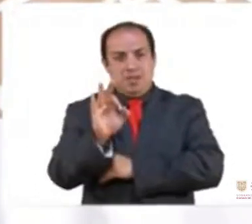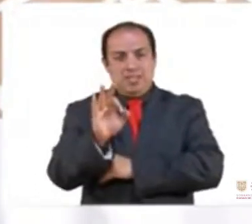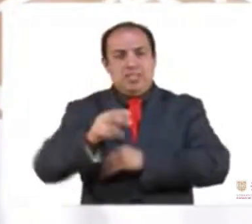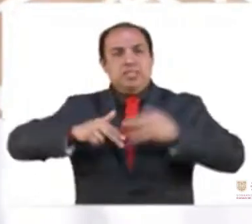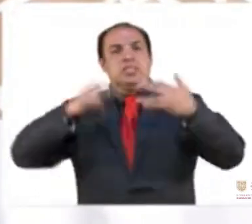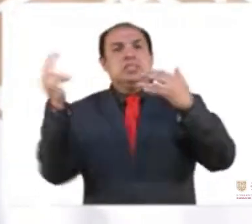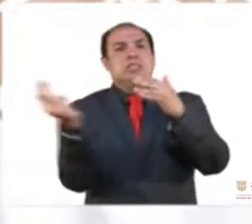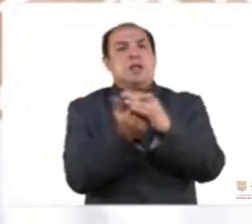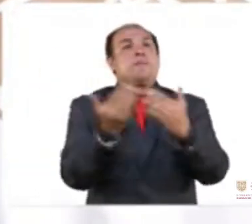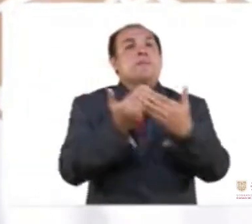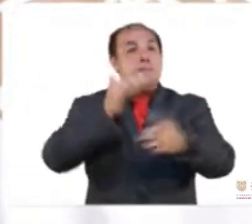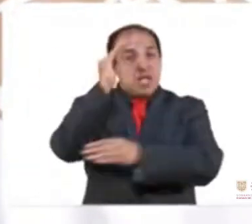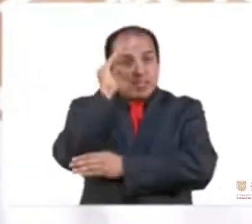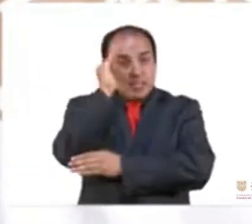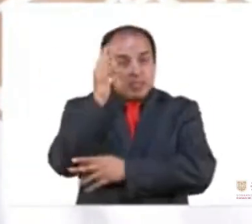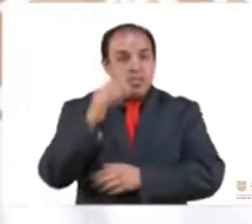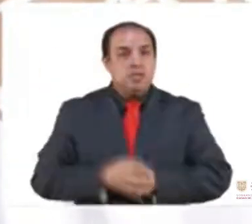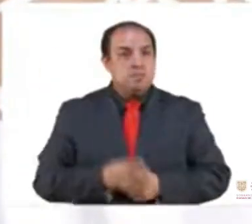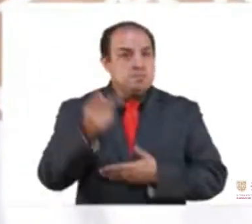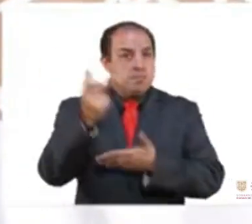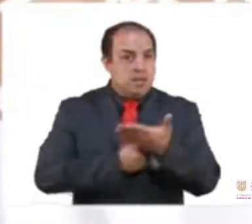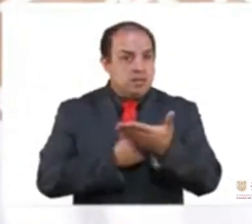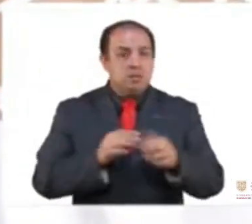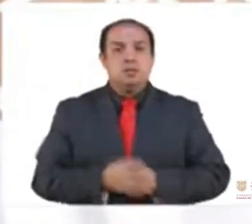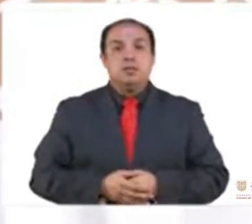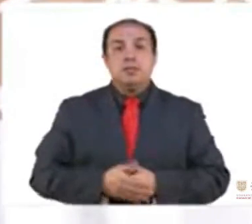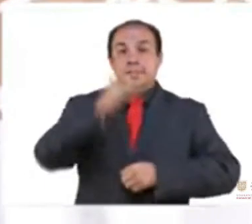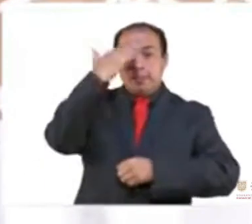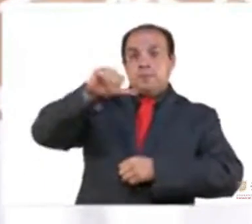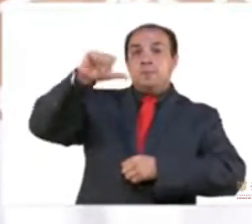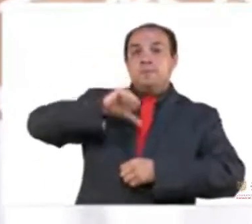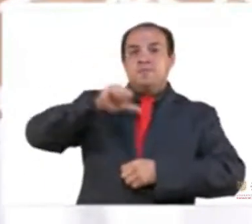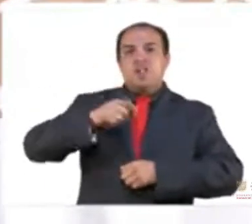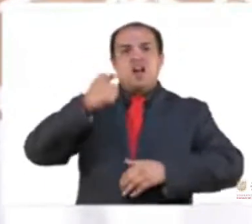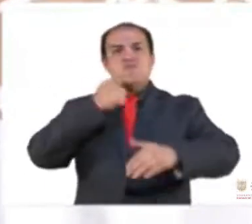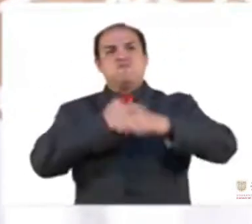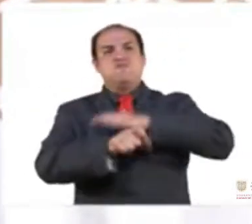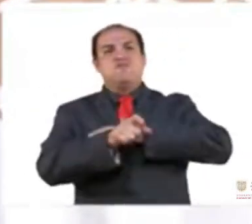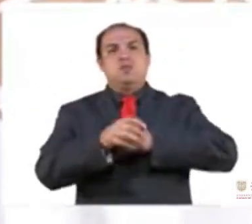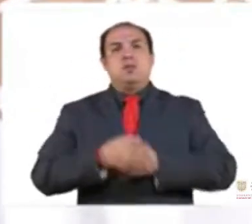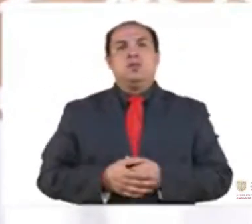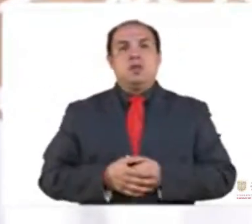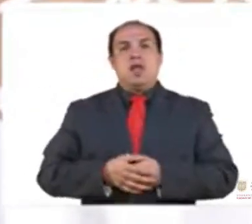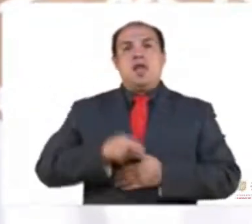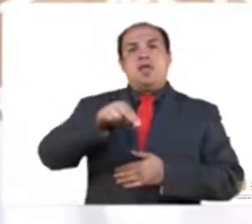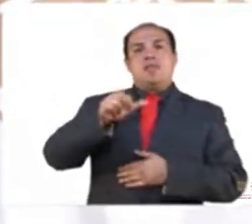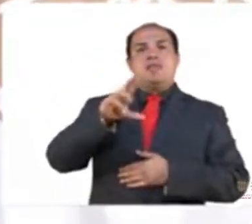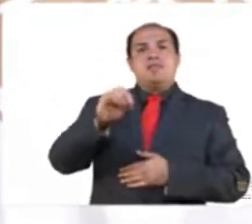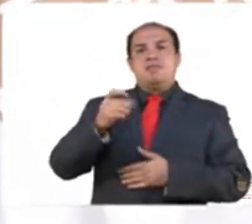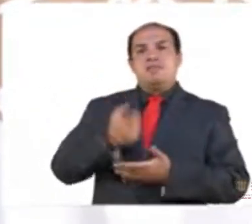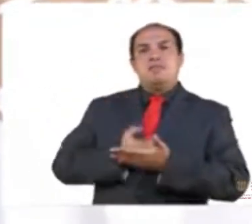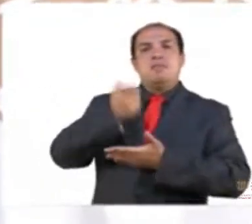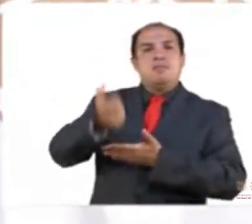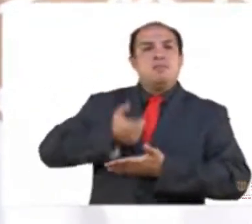dolosos. Y hoy se sabe con una gran corrupción, o sea, recibían dinero del narco,